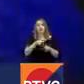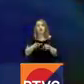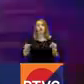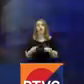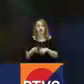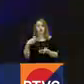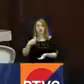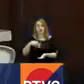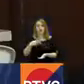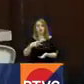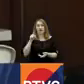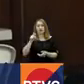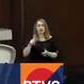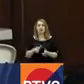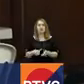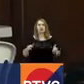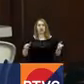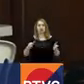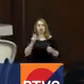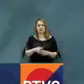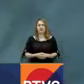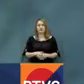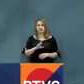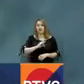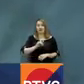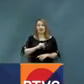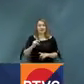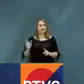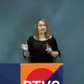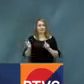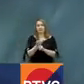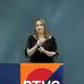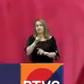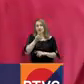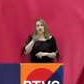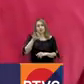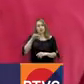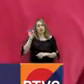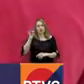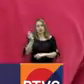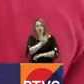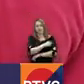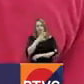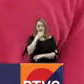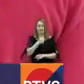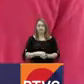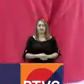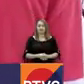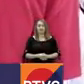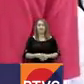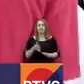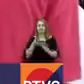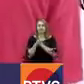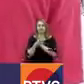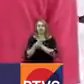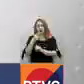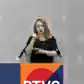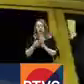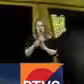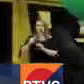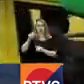ampliar sus aforos cali no alcanzó la meta del 75 por ciento de vacunados espere datos de otras